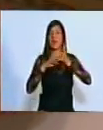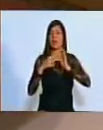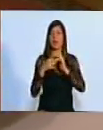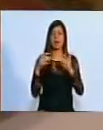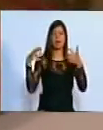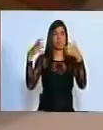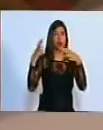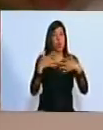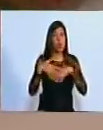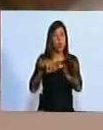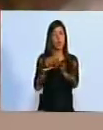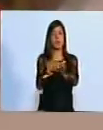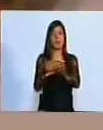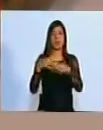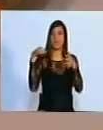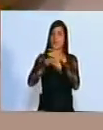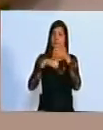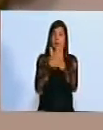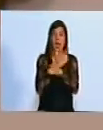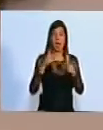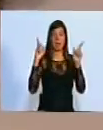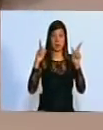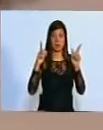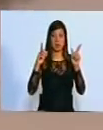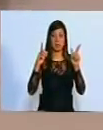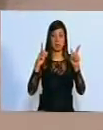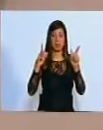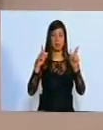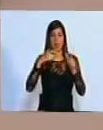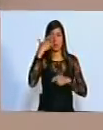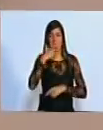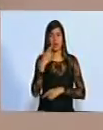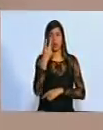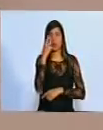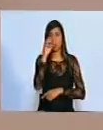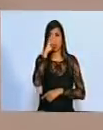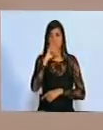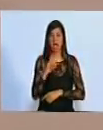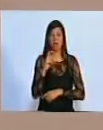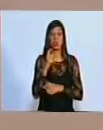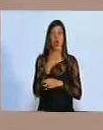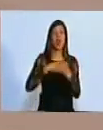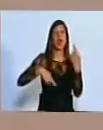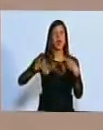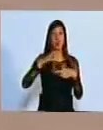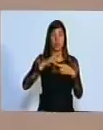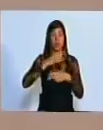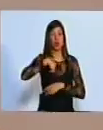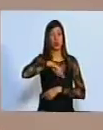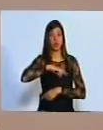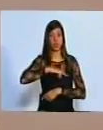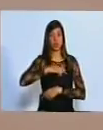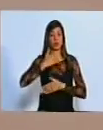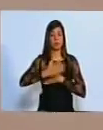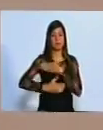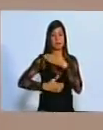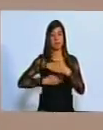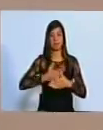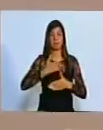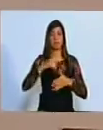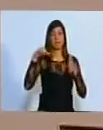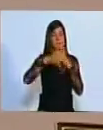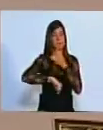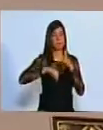independencia. Estoy convencido que durante estos casi 20 años de revolución hemos dado enormes batallas